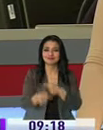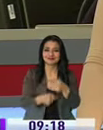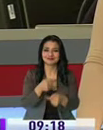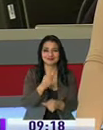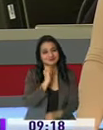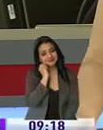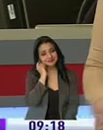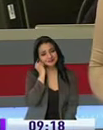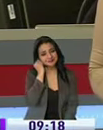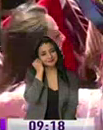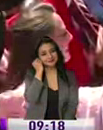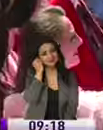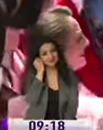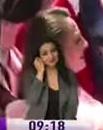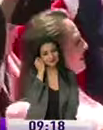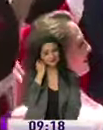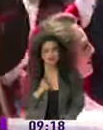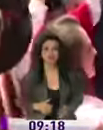de este pueblo.